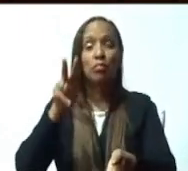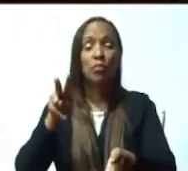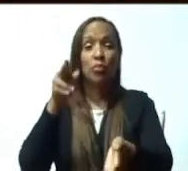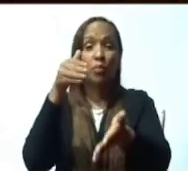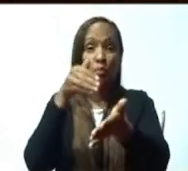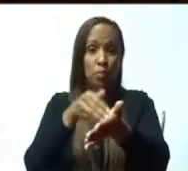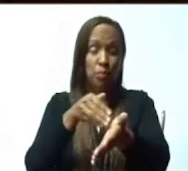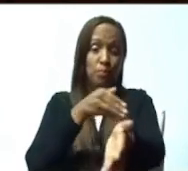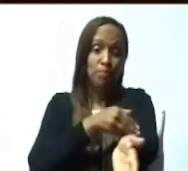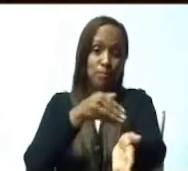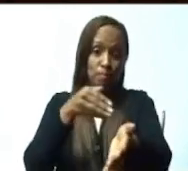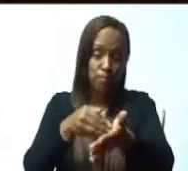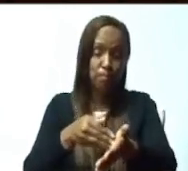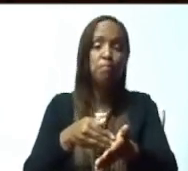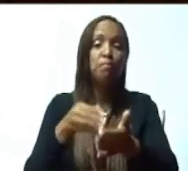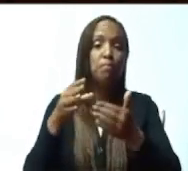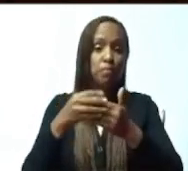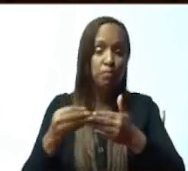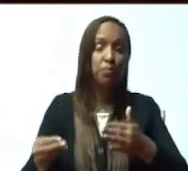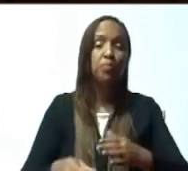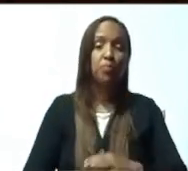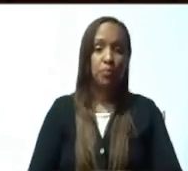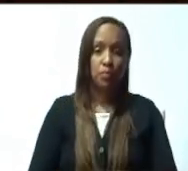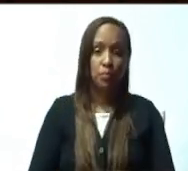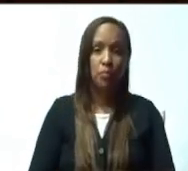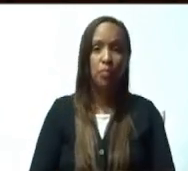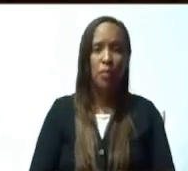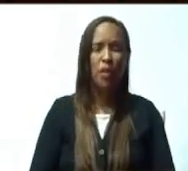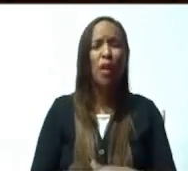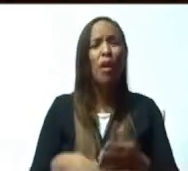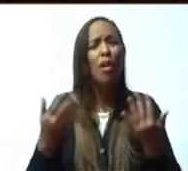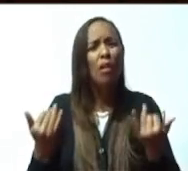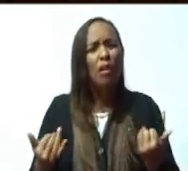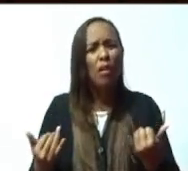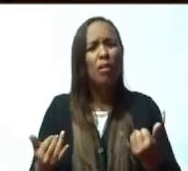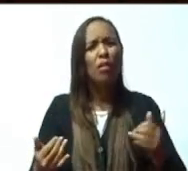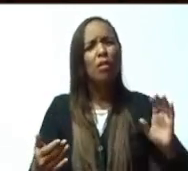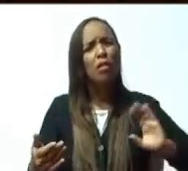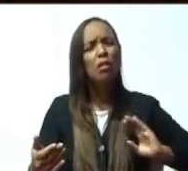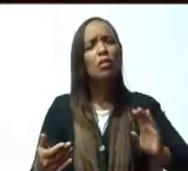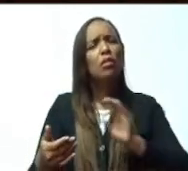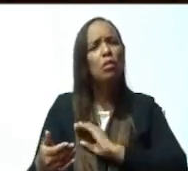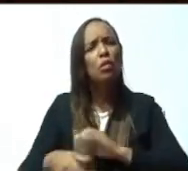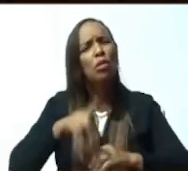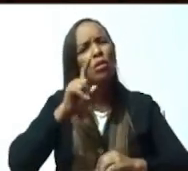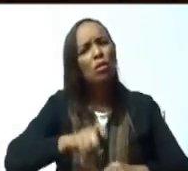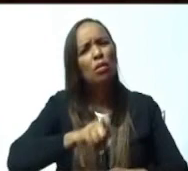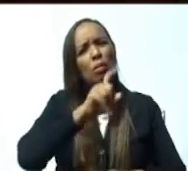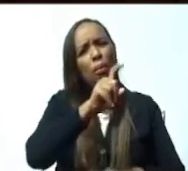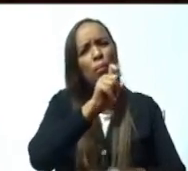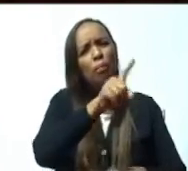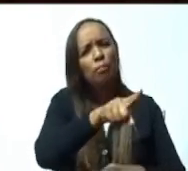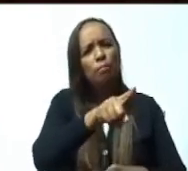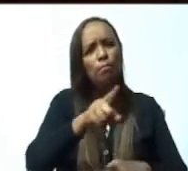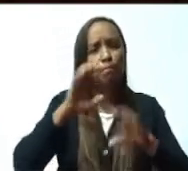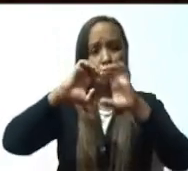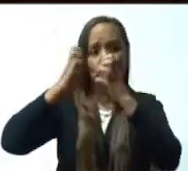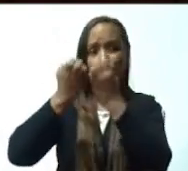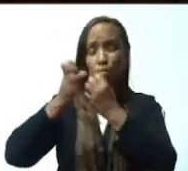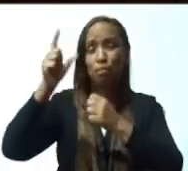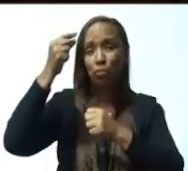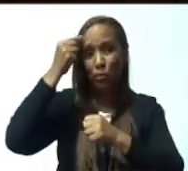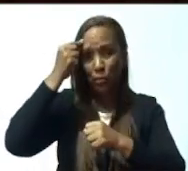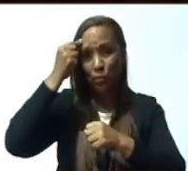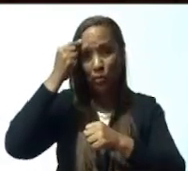Ejecutivo y preguntarle si el 70% de los ingresos del gobierno son